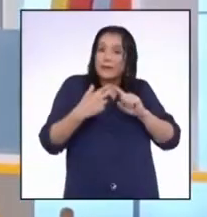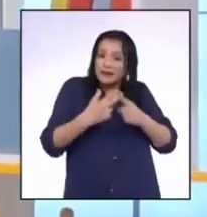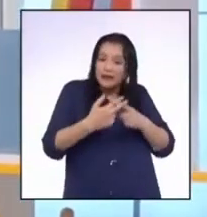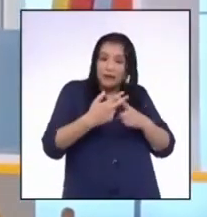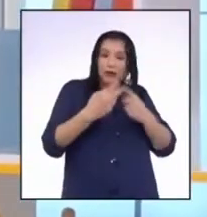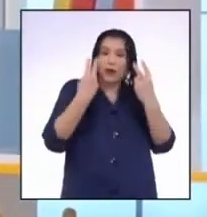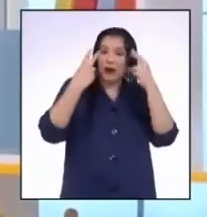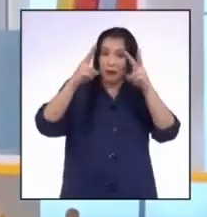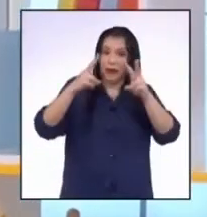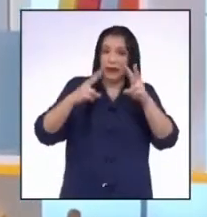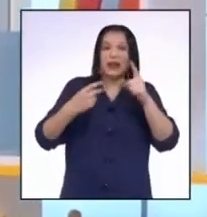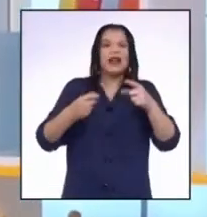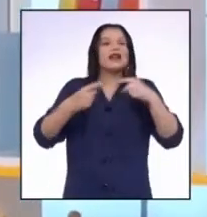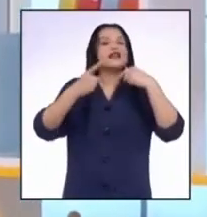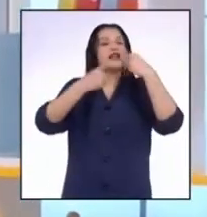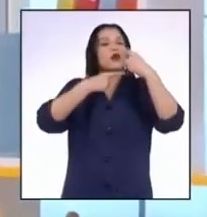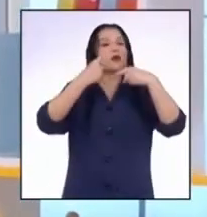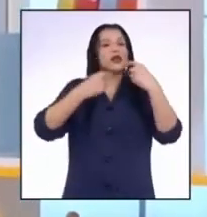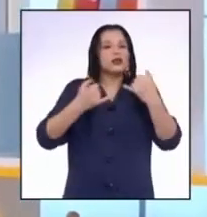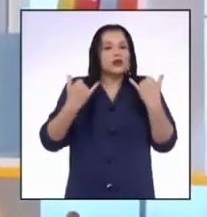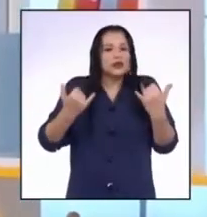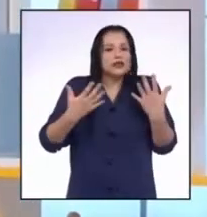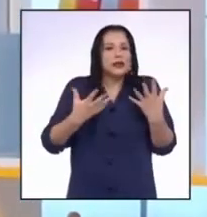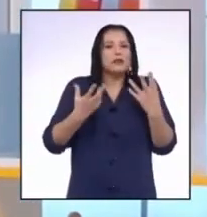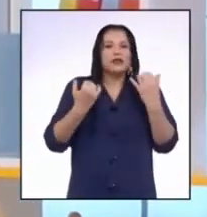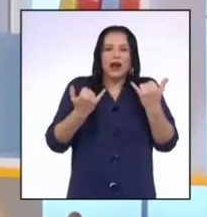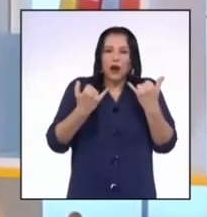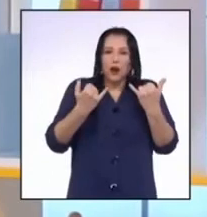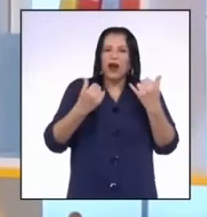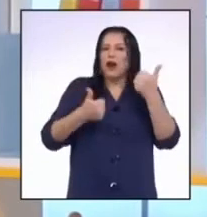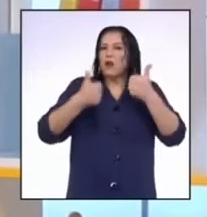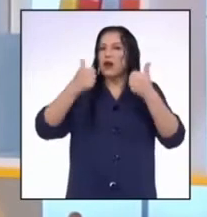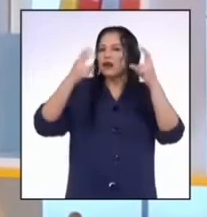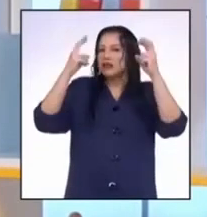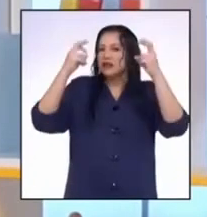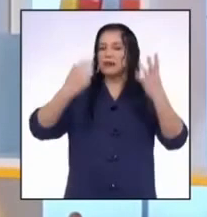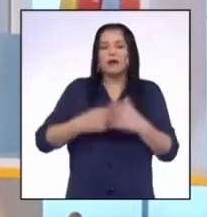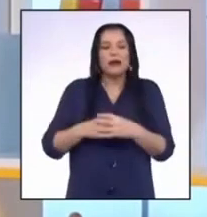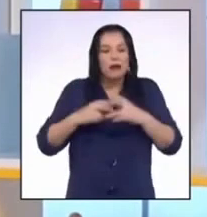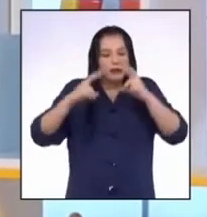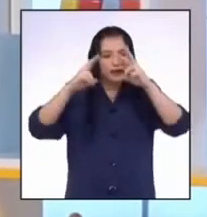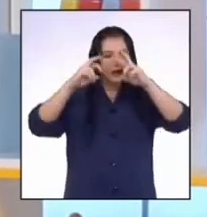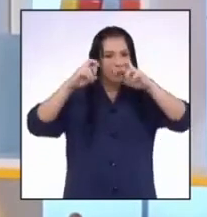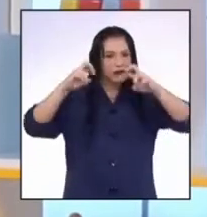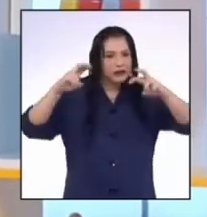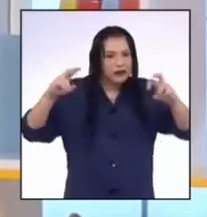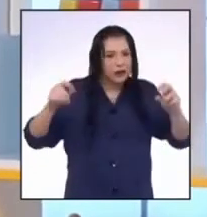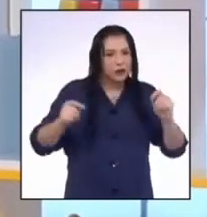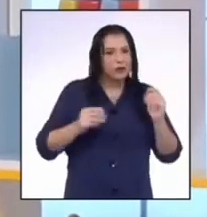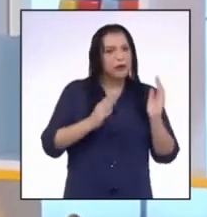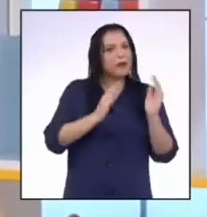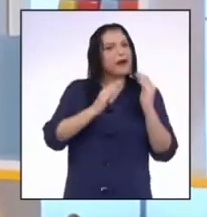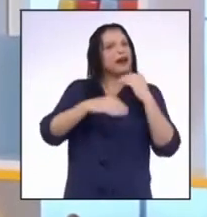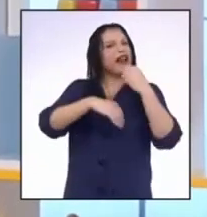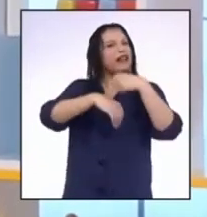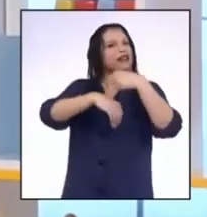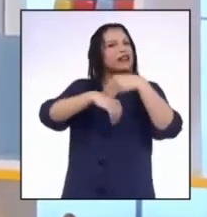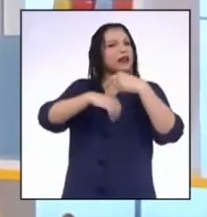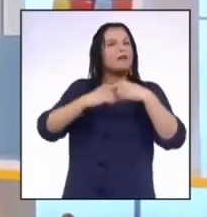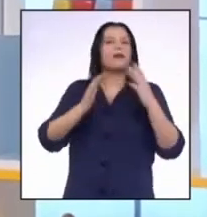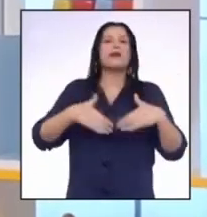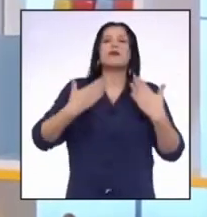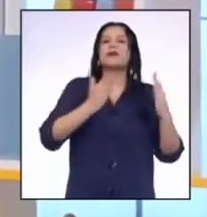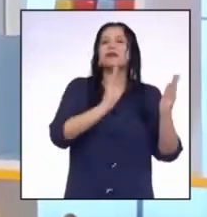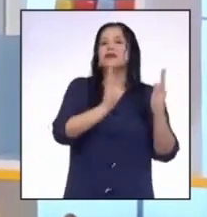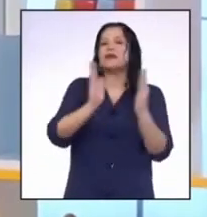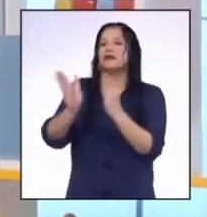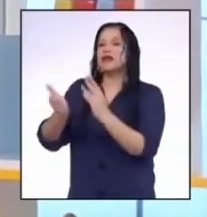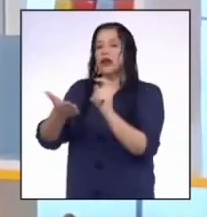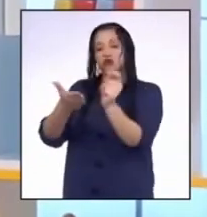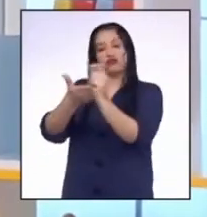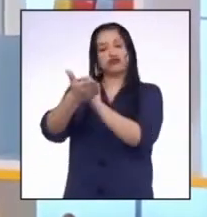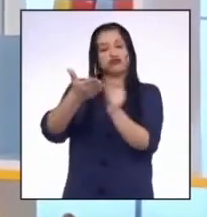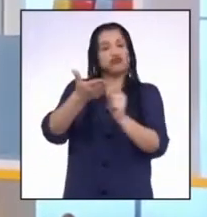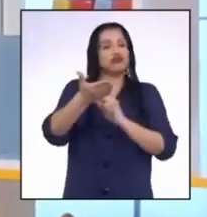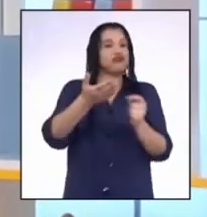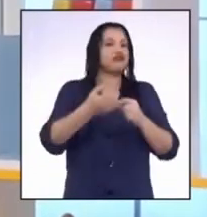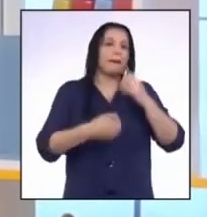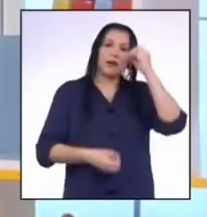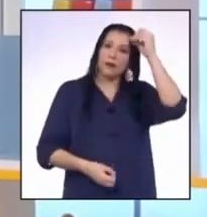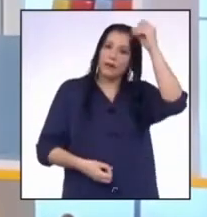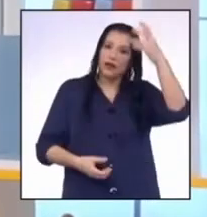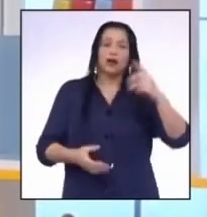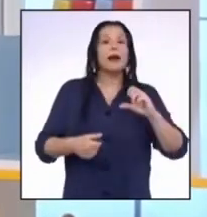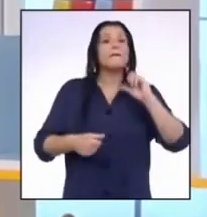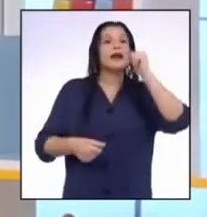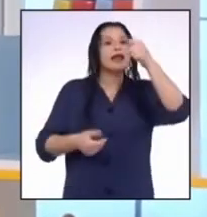te cuento que estamos a punto de revisar una línea de tiempo que nos ayudará en la planificación del texto argumentativo que